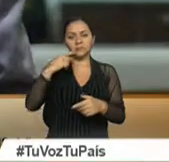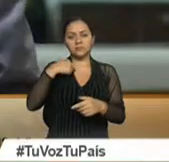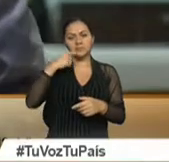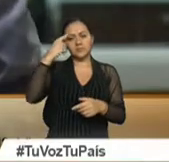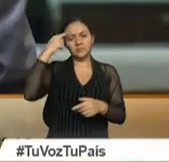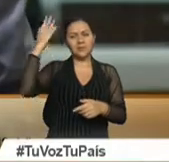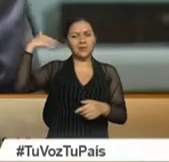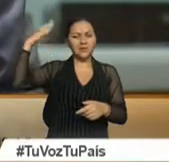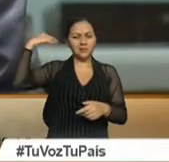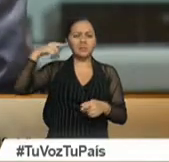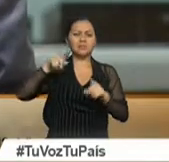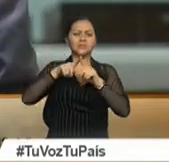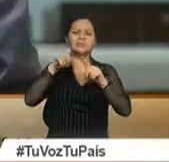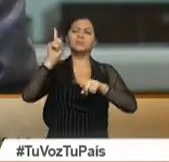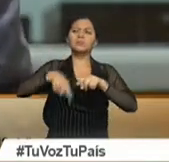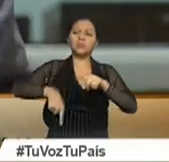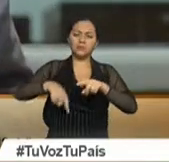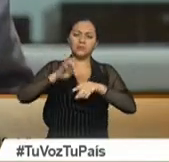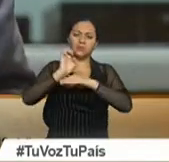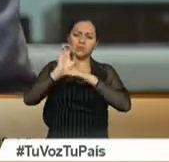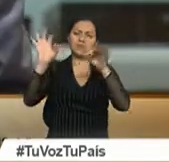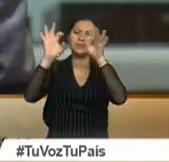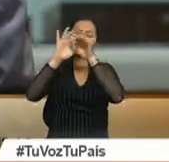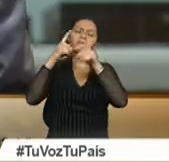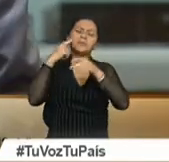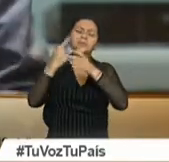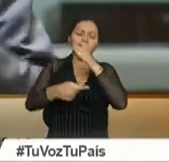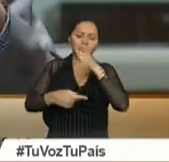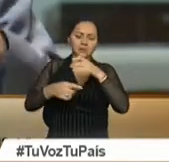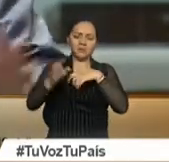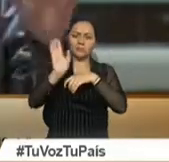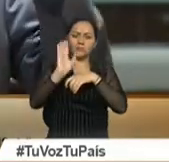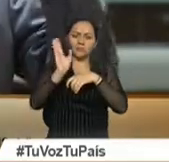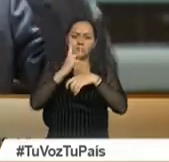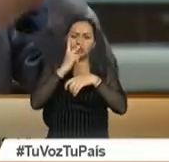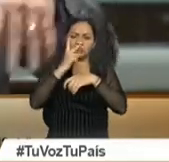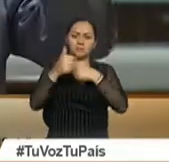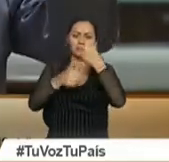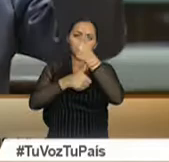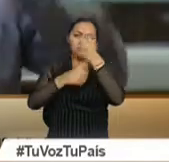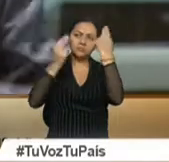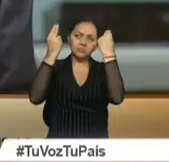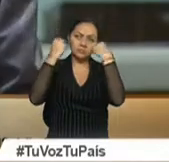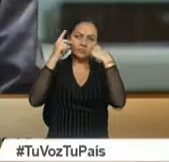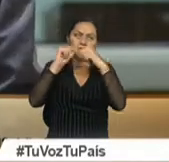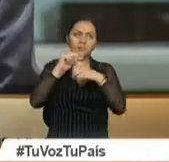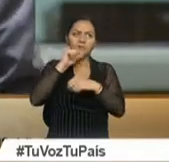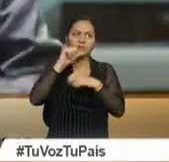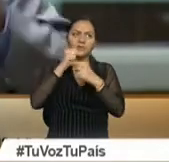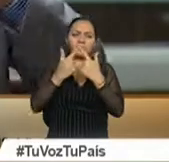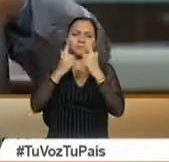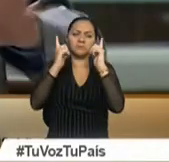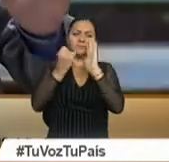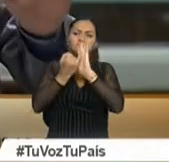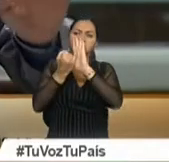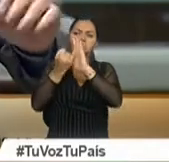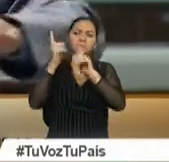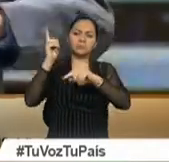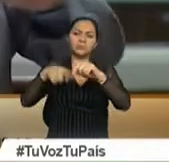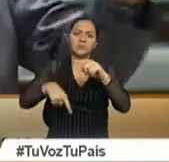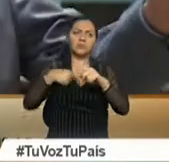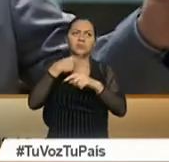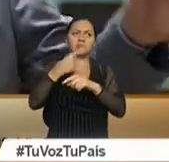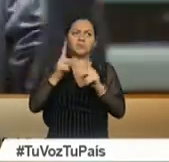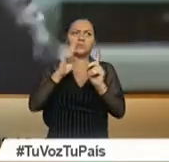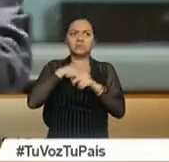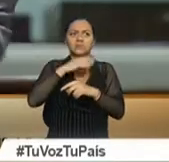esos pensamientos arcaicos, esos pensamientos de subordinación, de falta de soberanía, de condenarnos a